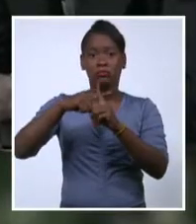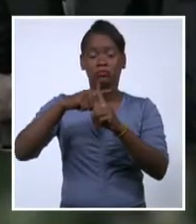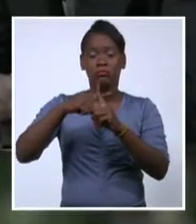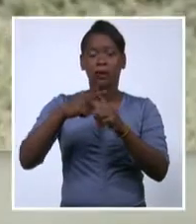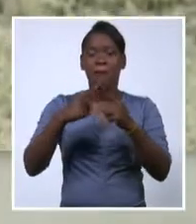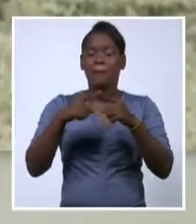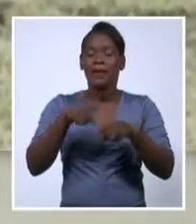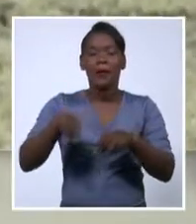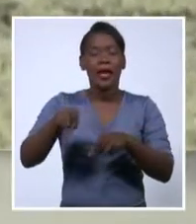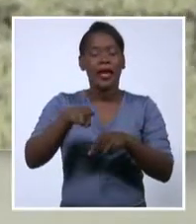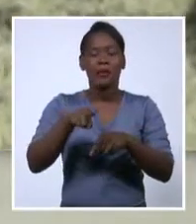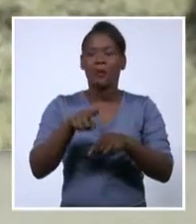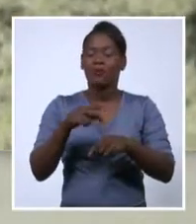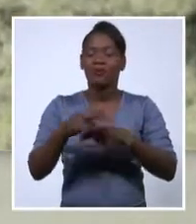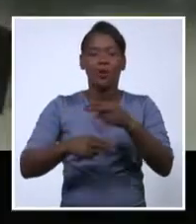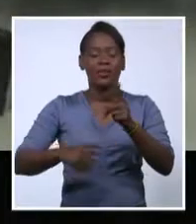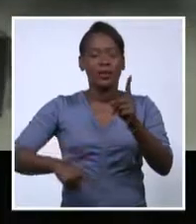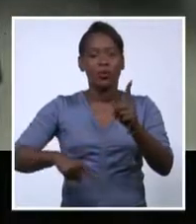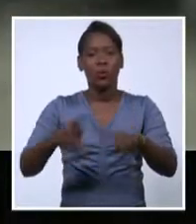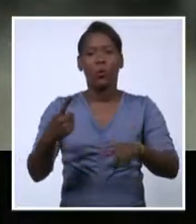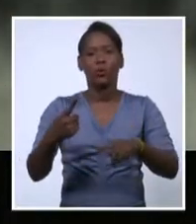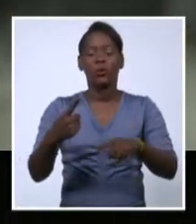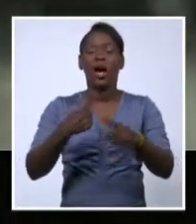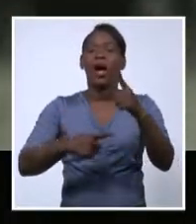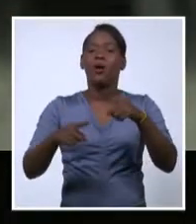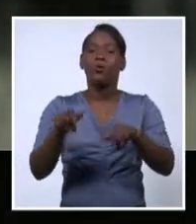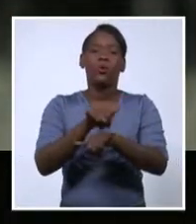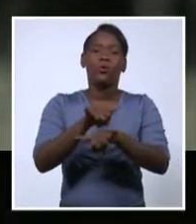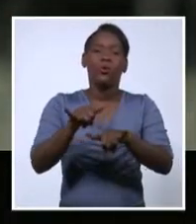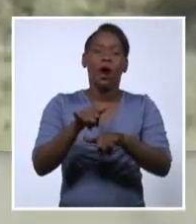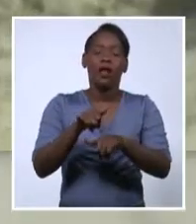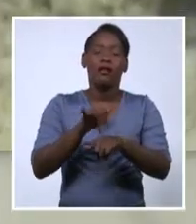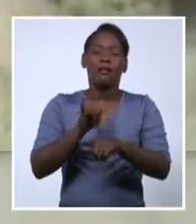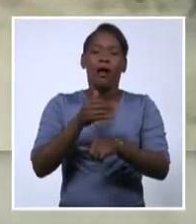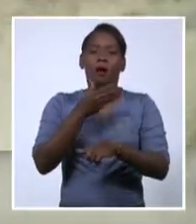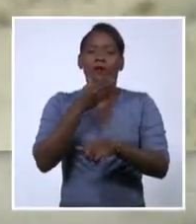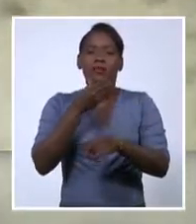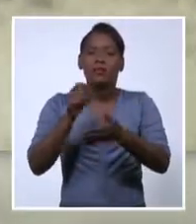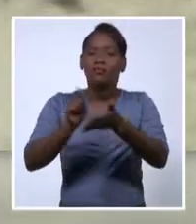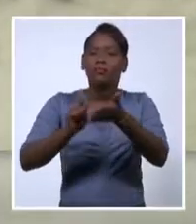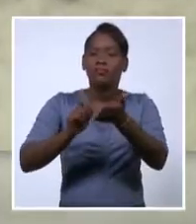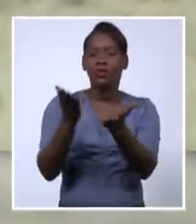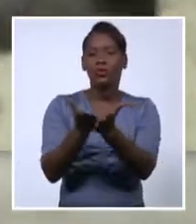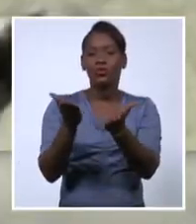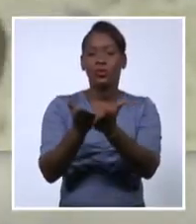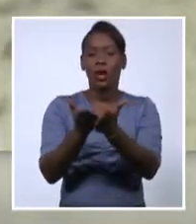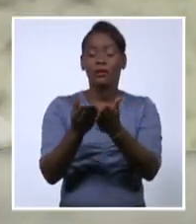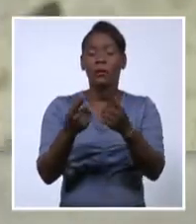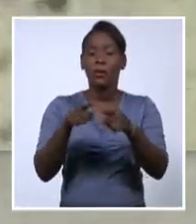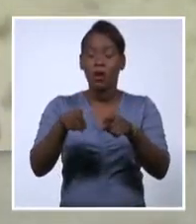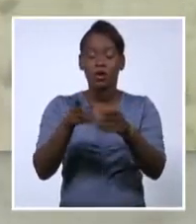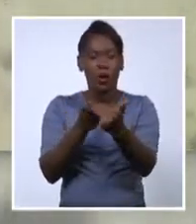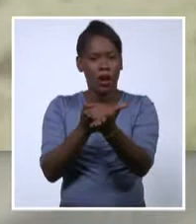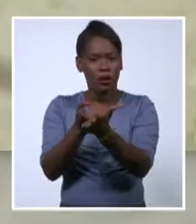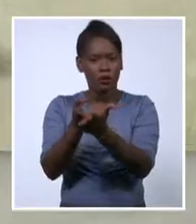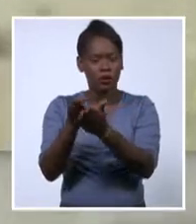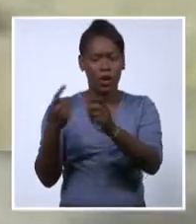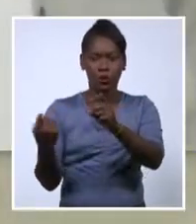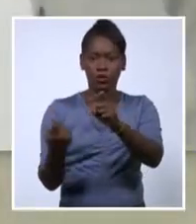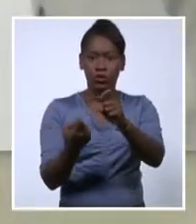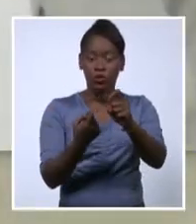colateral. Madre, voy a ir un rato a la plaza. Cuidado, mijo. La patria te necesita vivo y hombre para cambiar su curso. Y